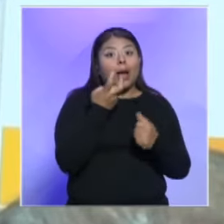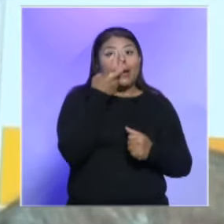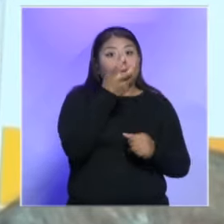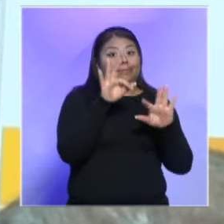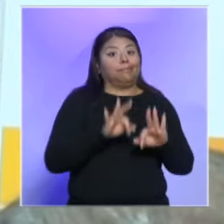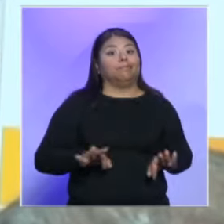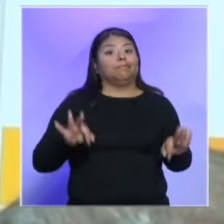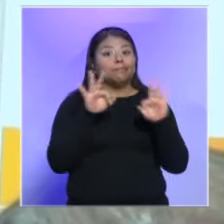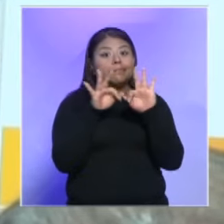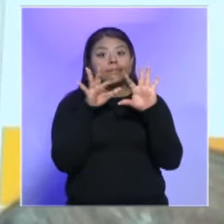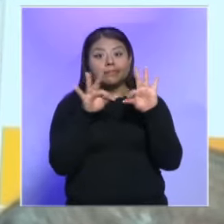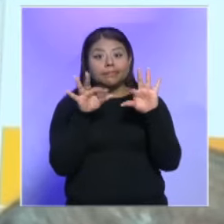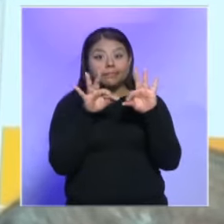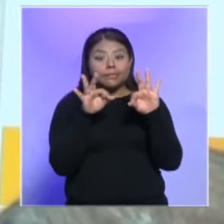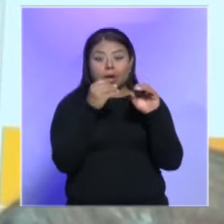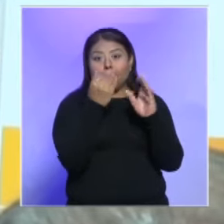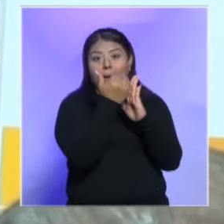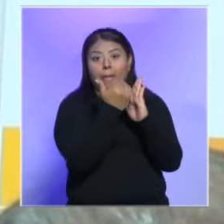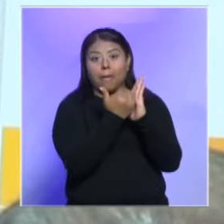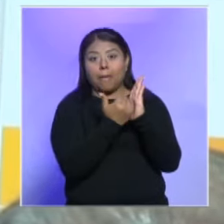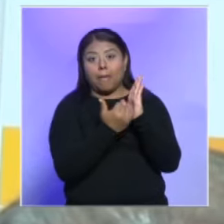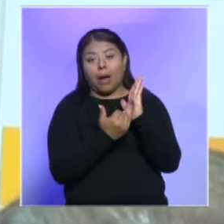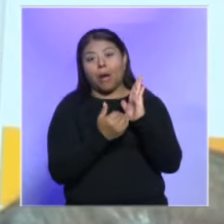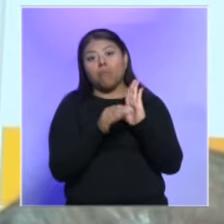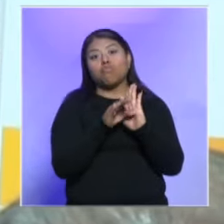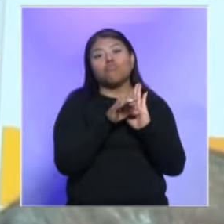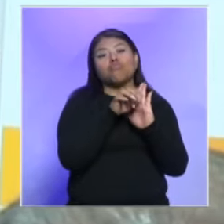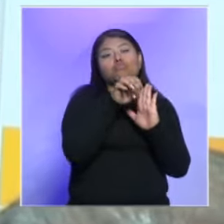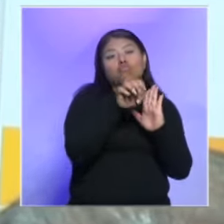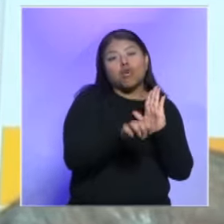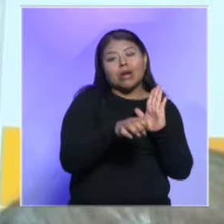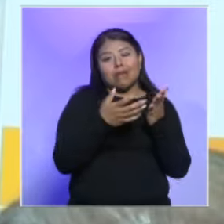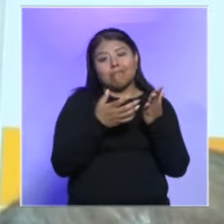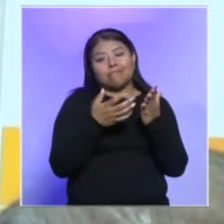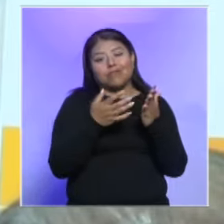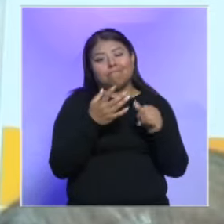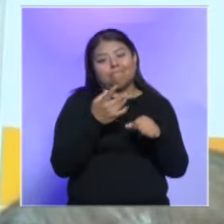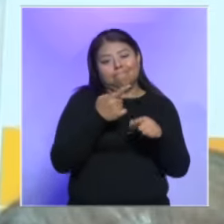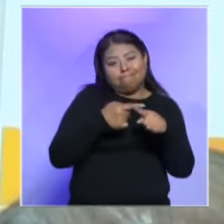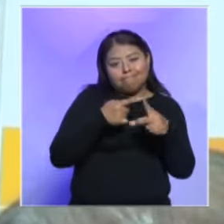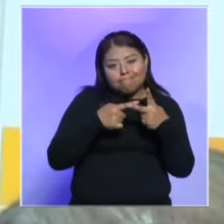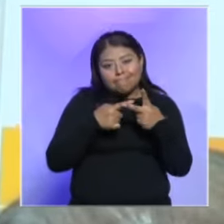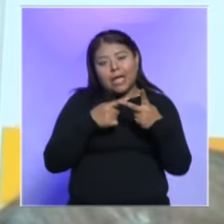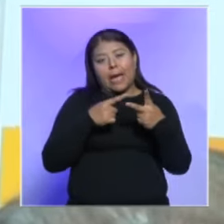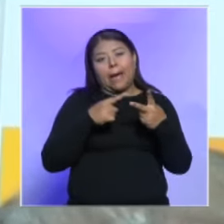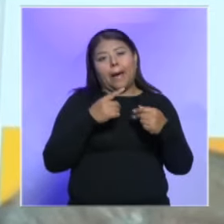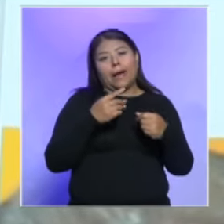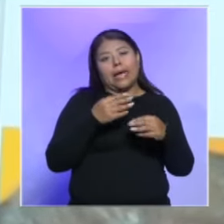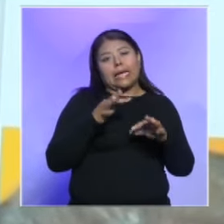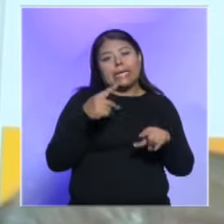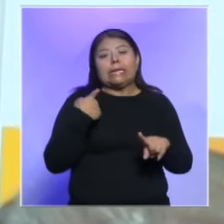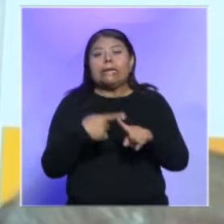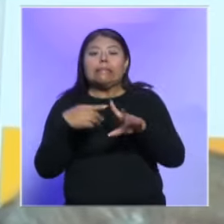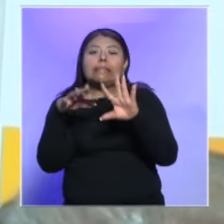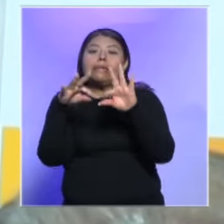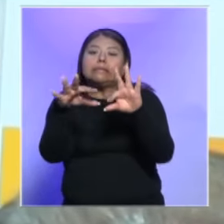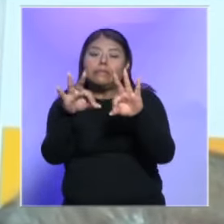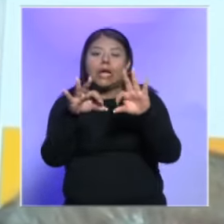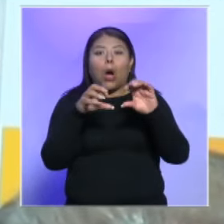importante el índice del que habla o del que crea más bien Enrique, el doctor Figueroa en su